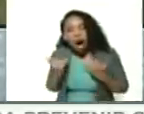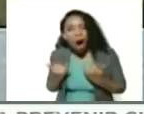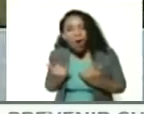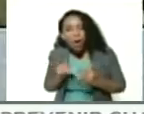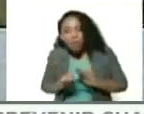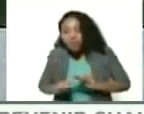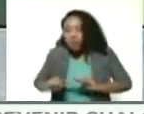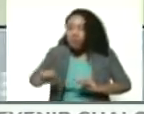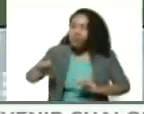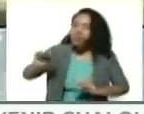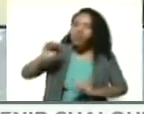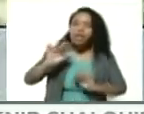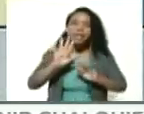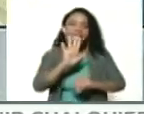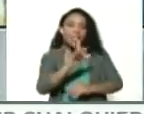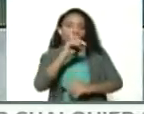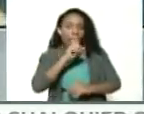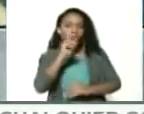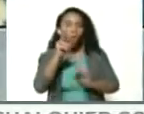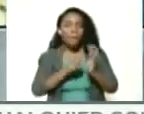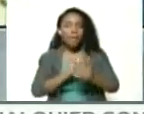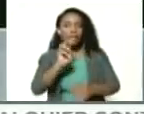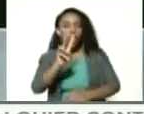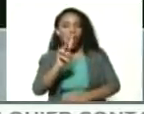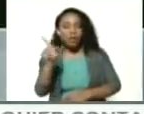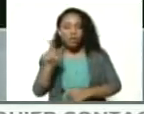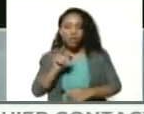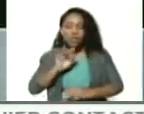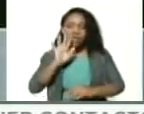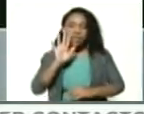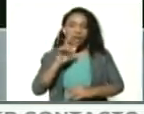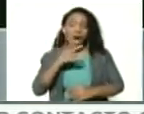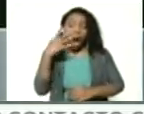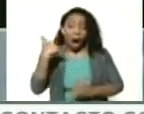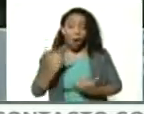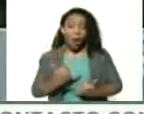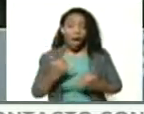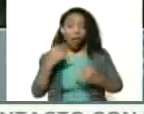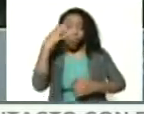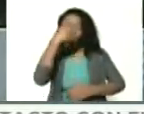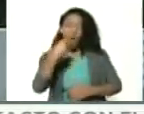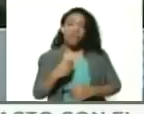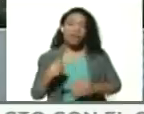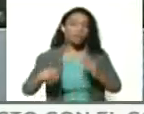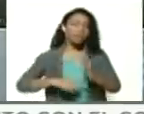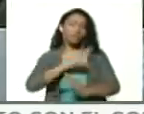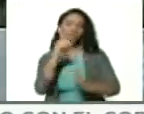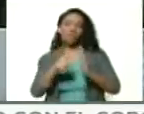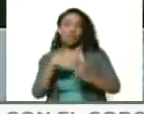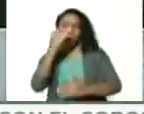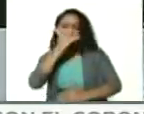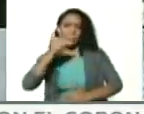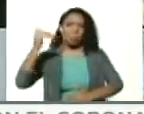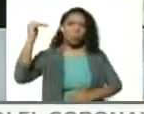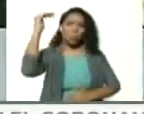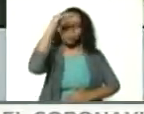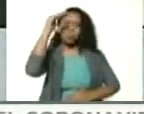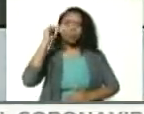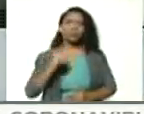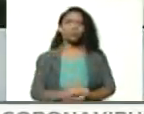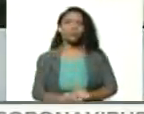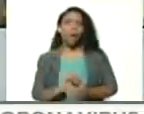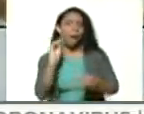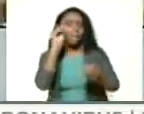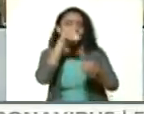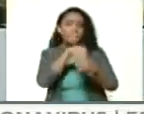5 años, 6 años, en el año 2002, ya son jóvenes, enteros, hechos y derechos,